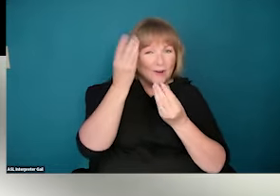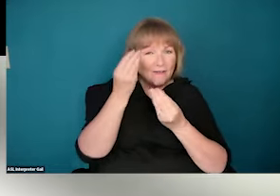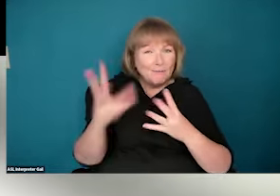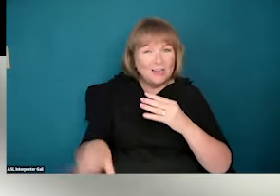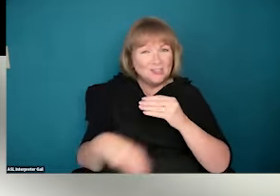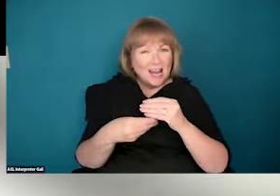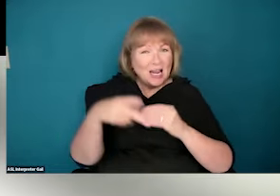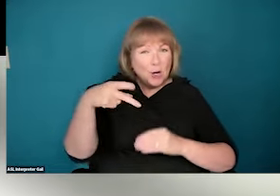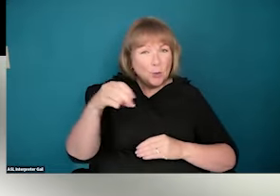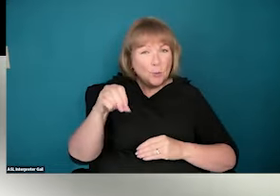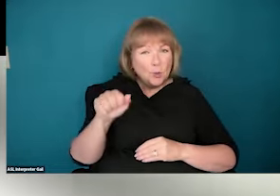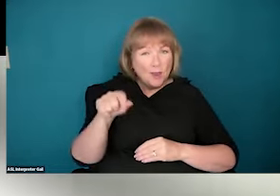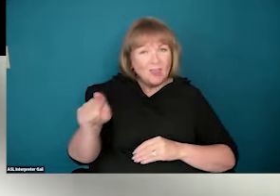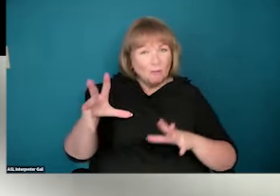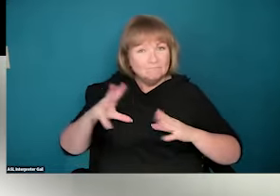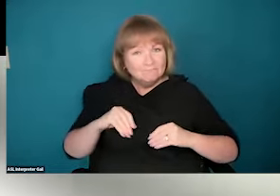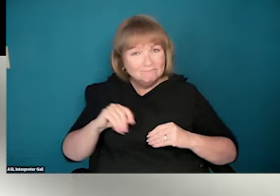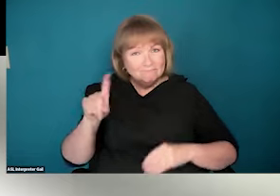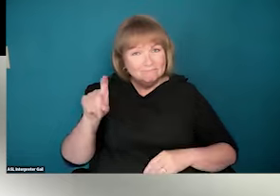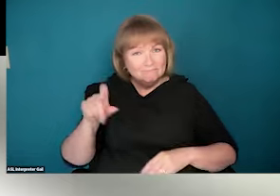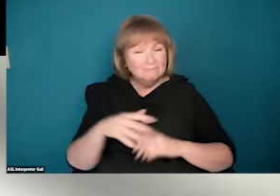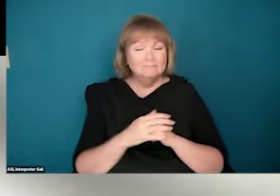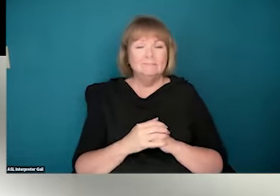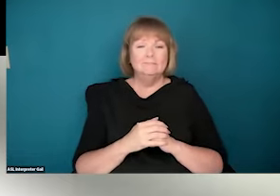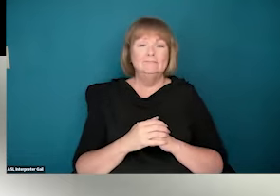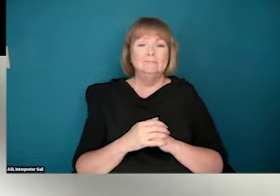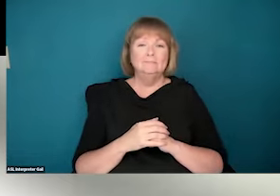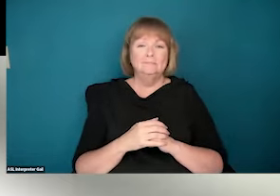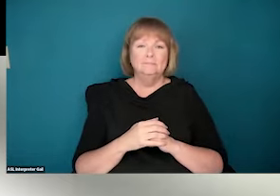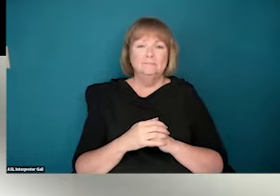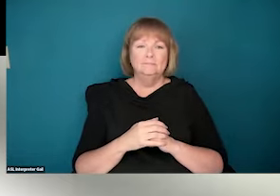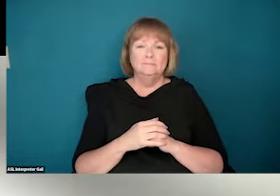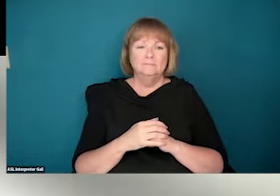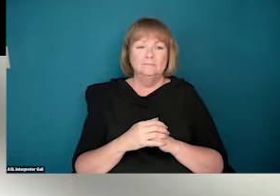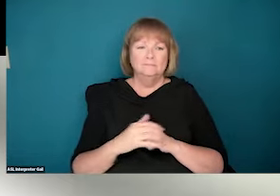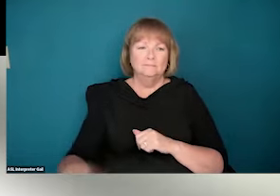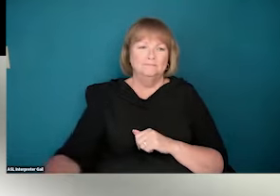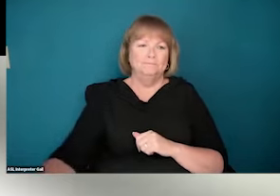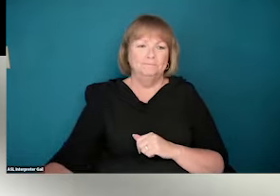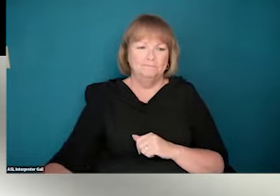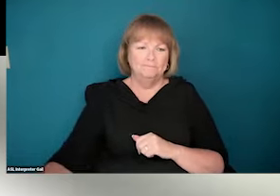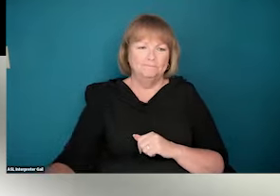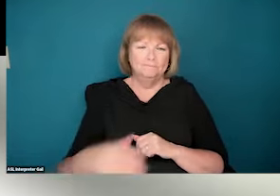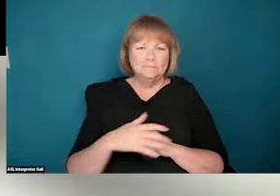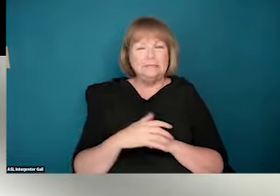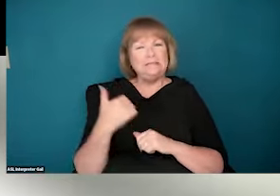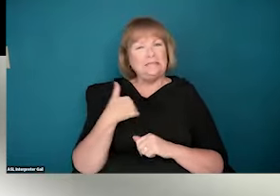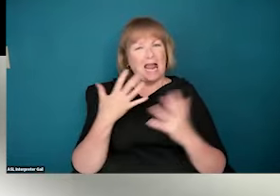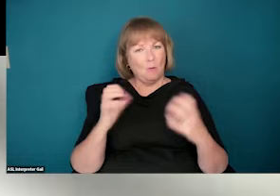cuando la capacidad del individuo sea determinada que no es la apropiada para hacer sus